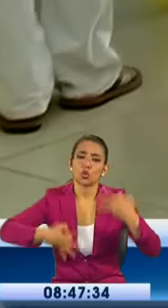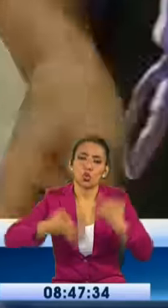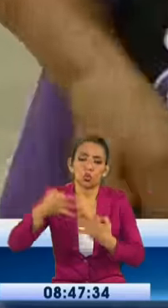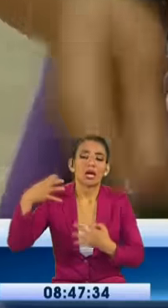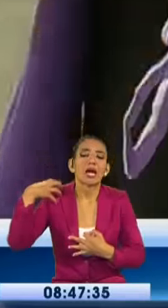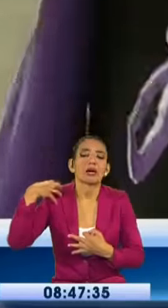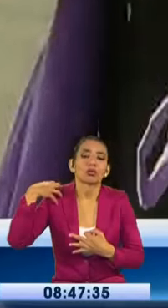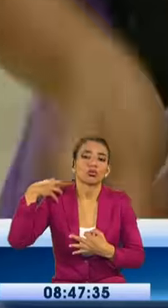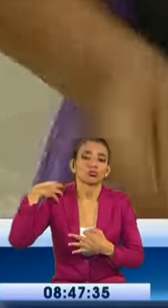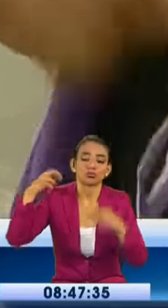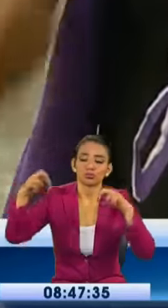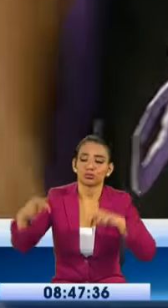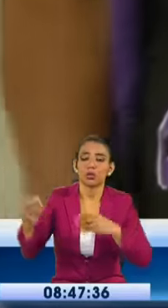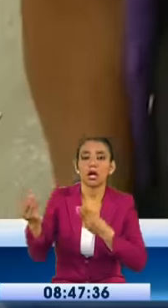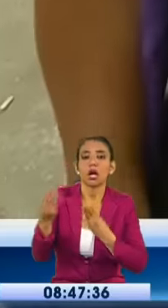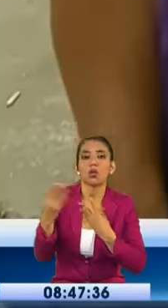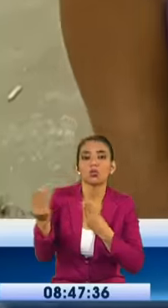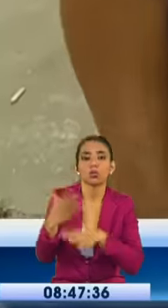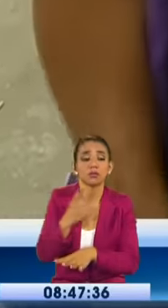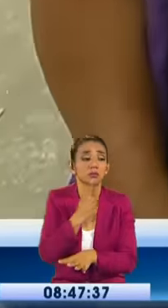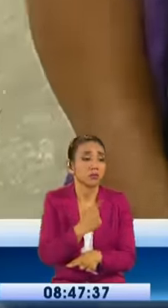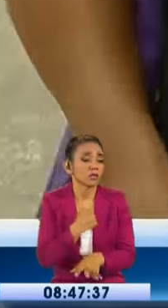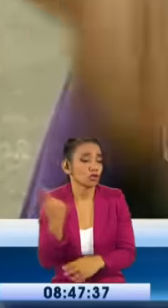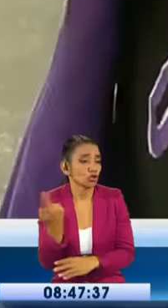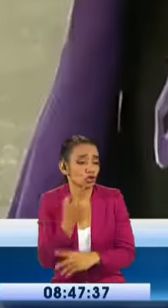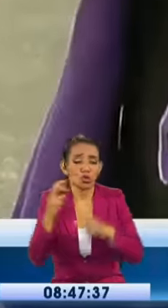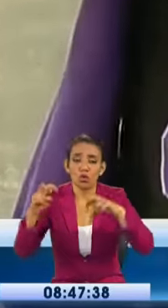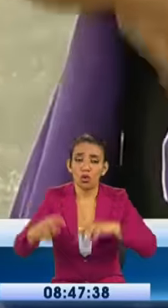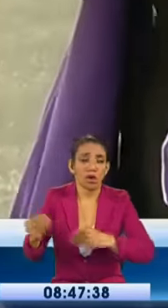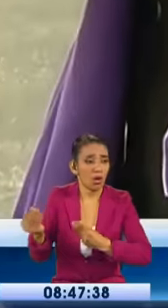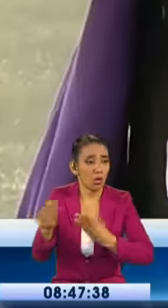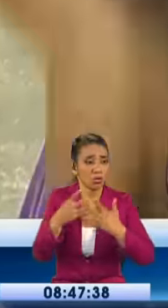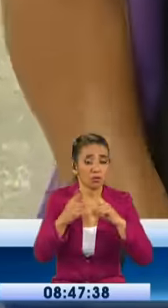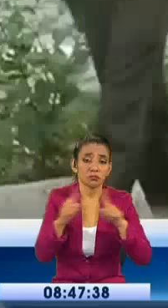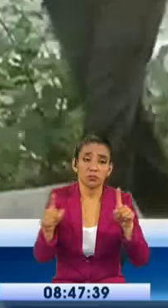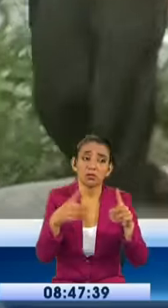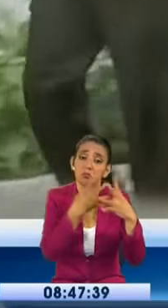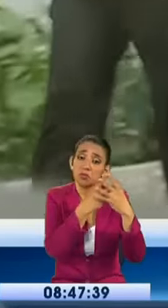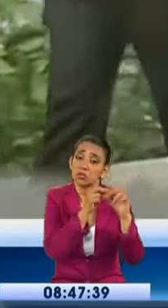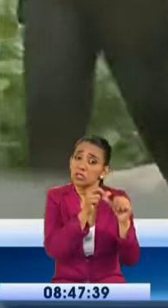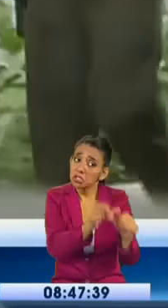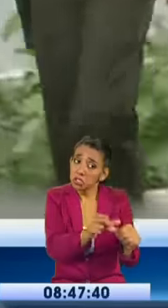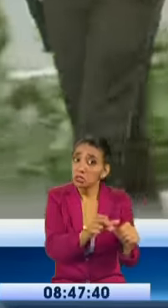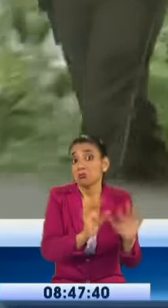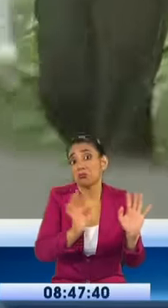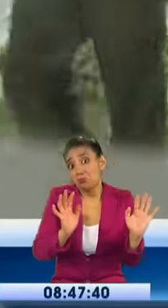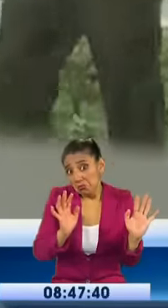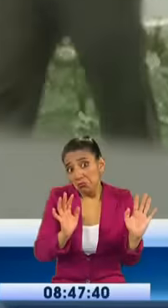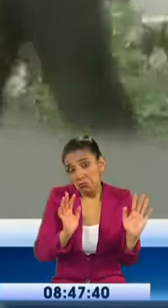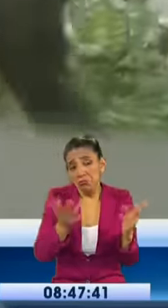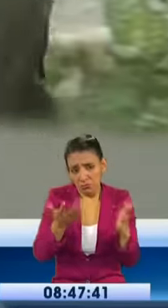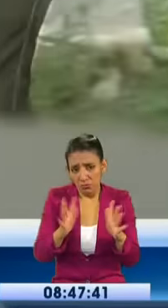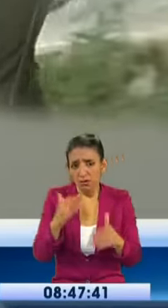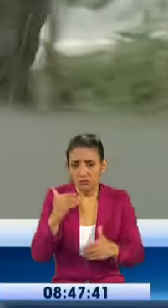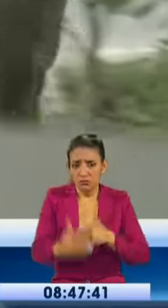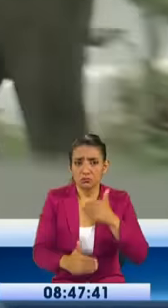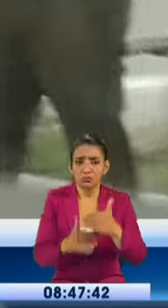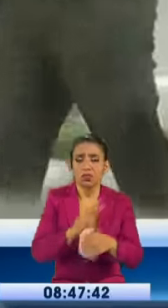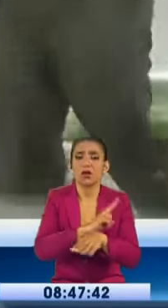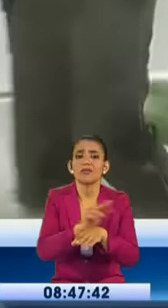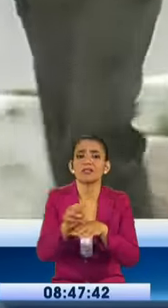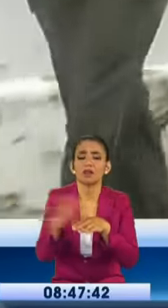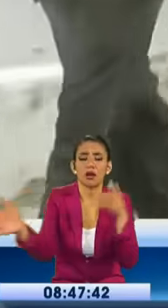cargos. Solo que le habían hecho la audiencia. Y que él va a seguir preso ahí. Pero mientras inicia la instrucción fiscal en contra